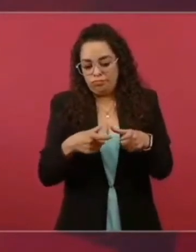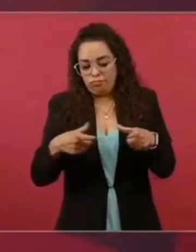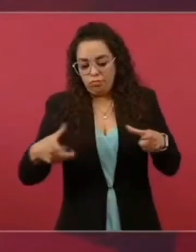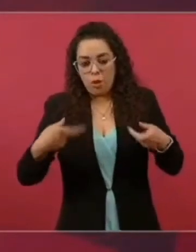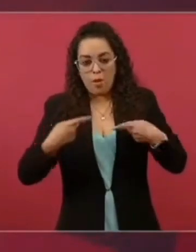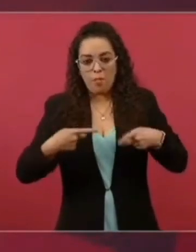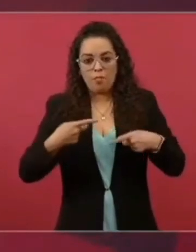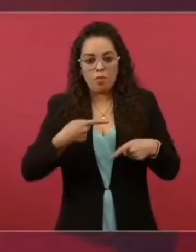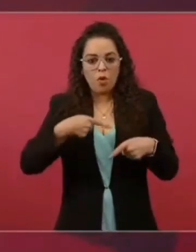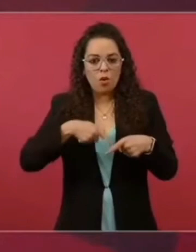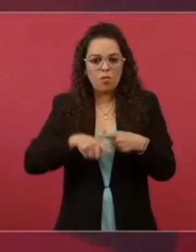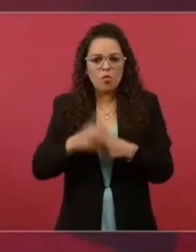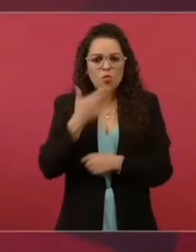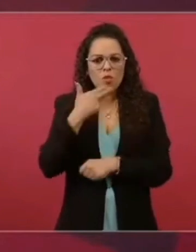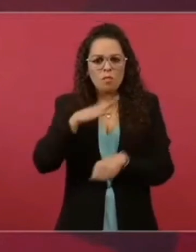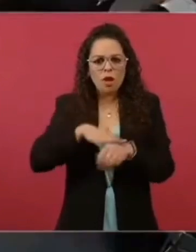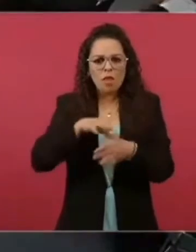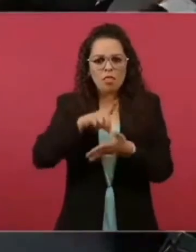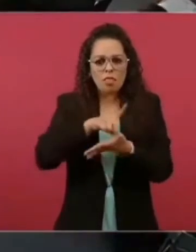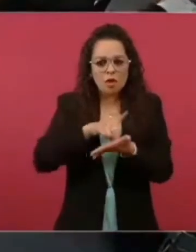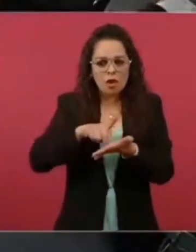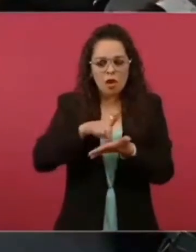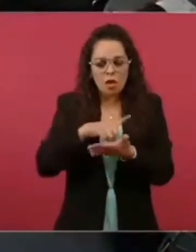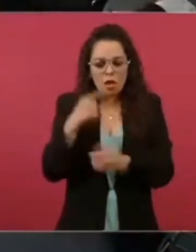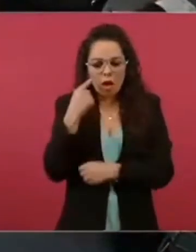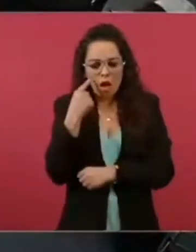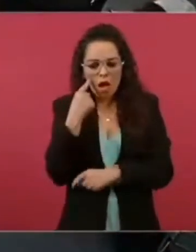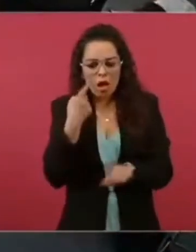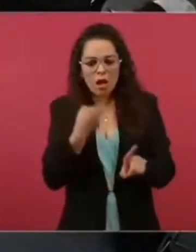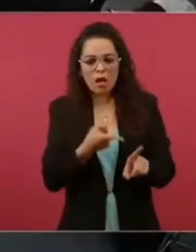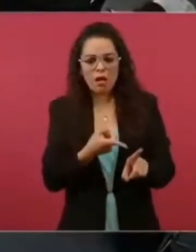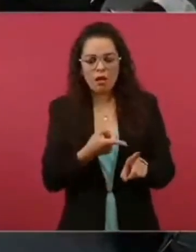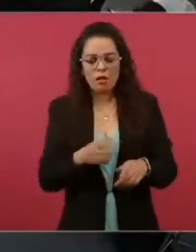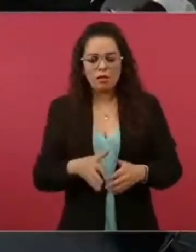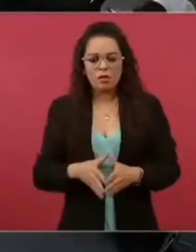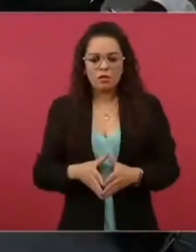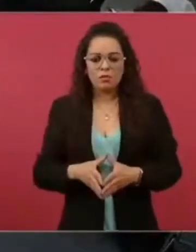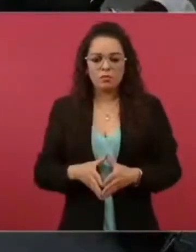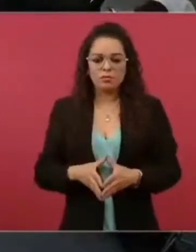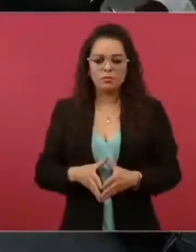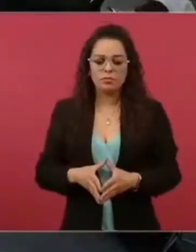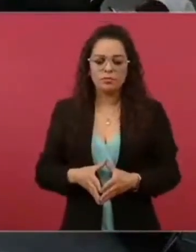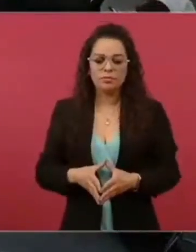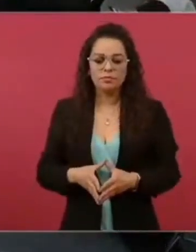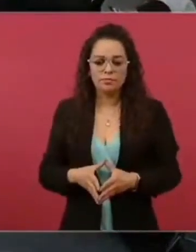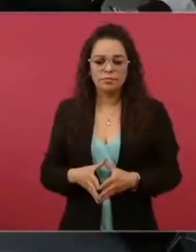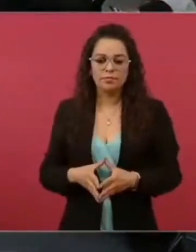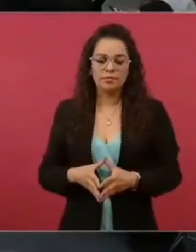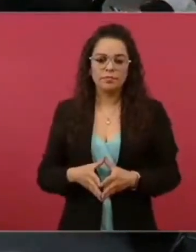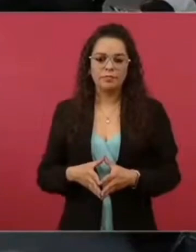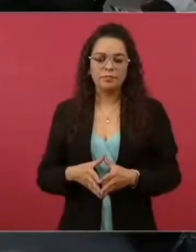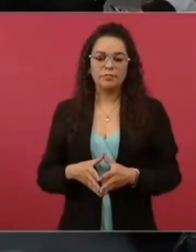drogas que no se da en otras partes del país.